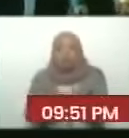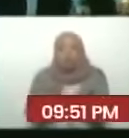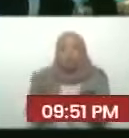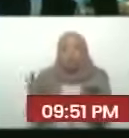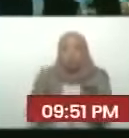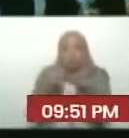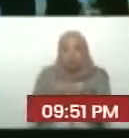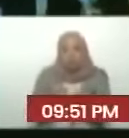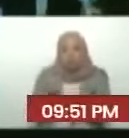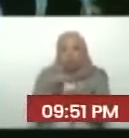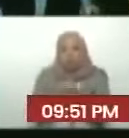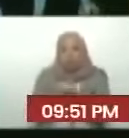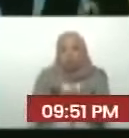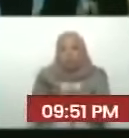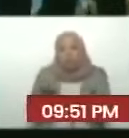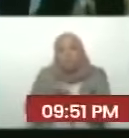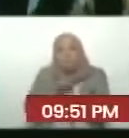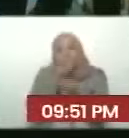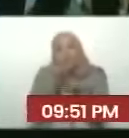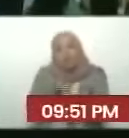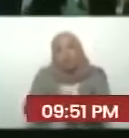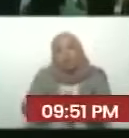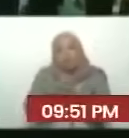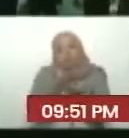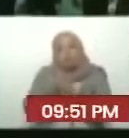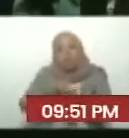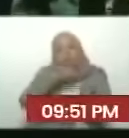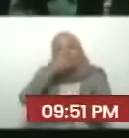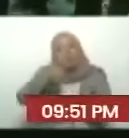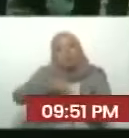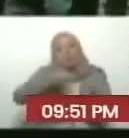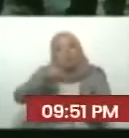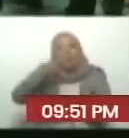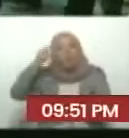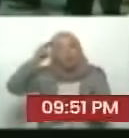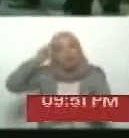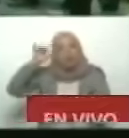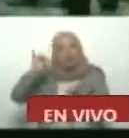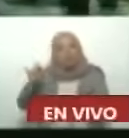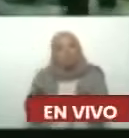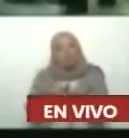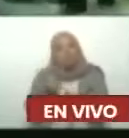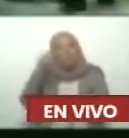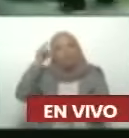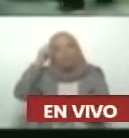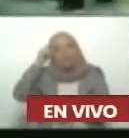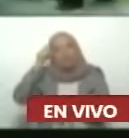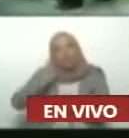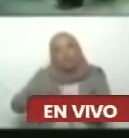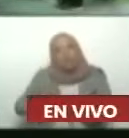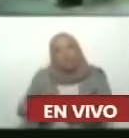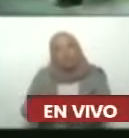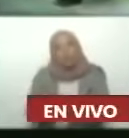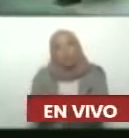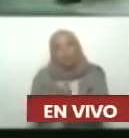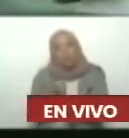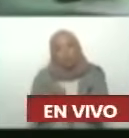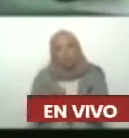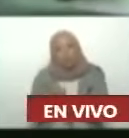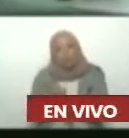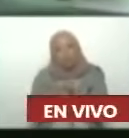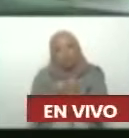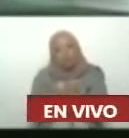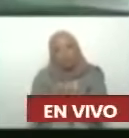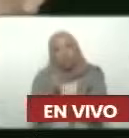su acompañamiento y el mensaje que nos quedó grabado para siempre tuyo ese mismo día, que demostró las ganas